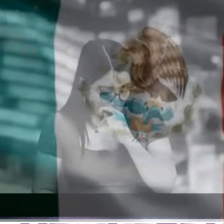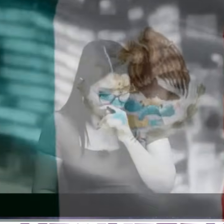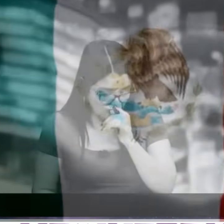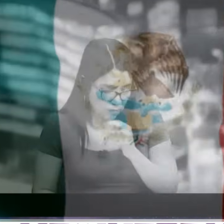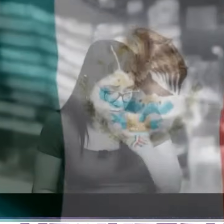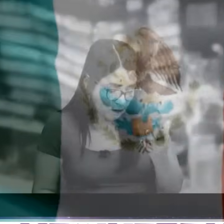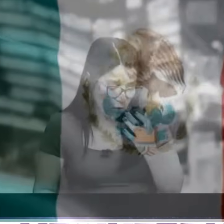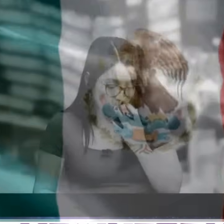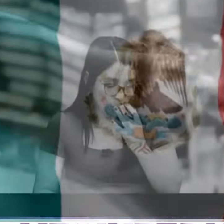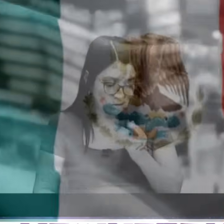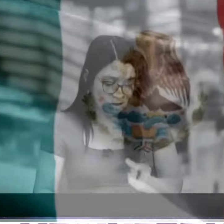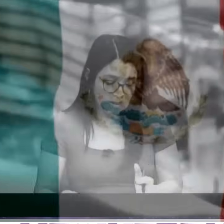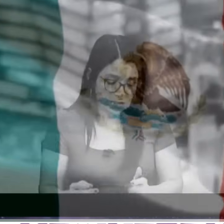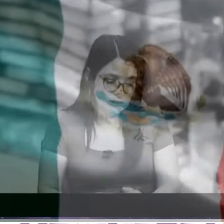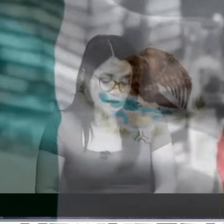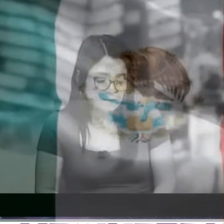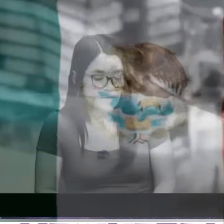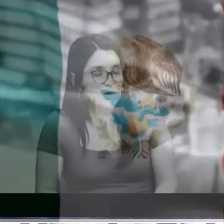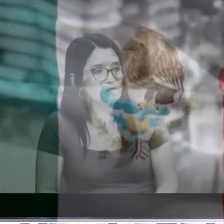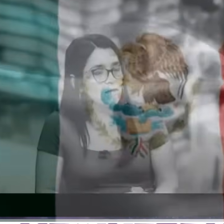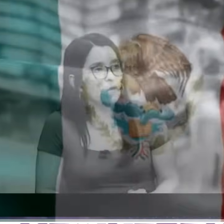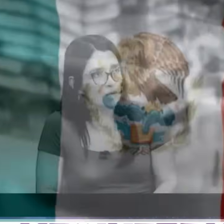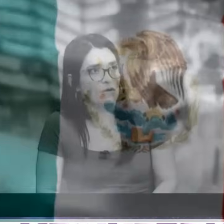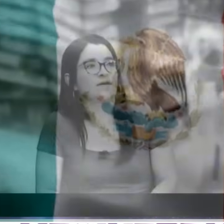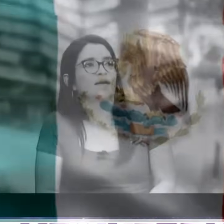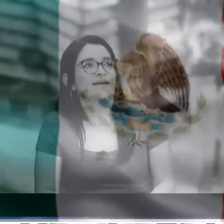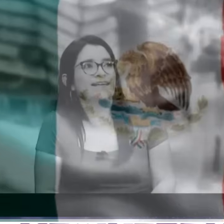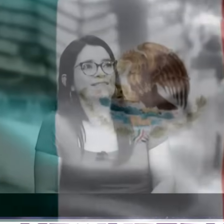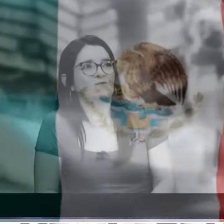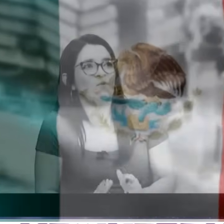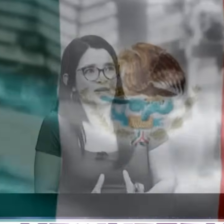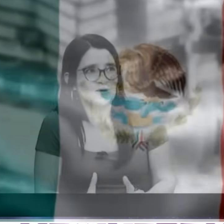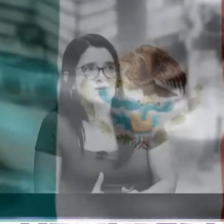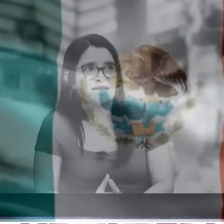lado, lo último que quería decir es, estoy de acuerdo en que